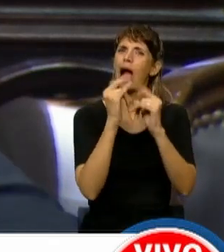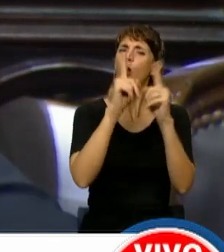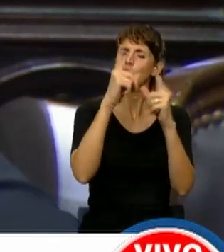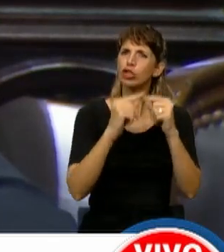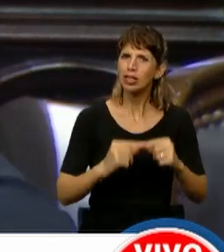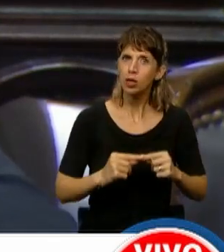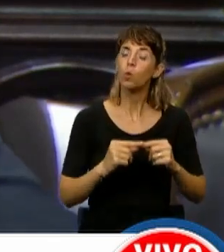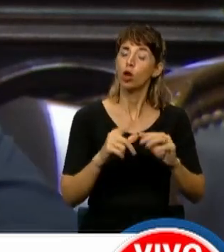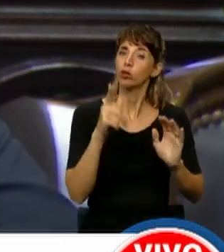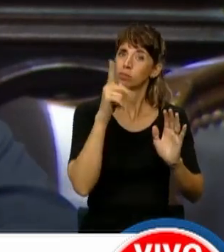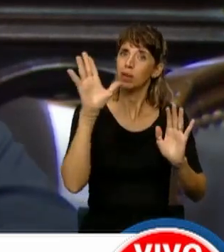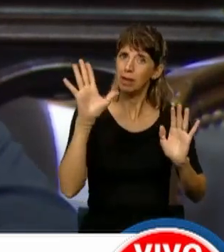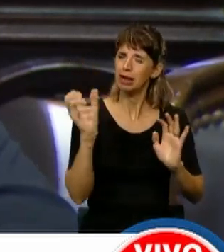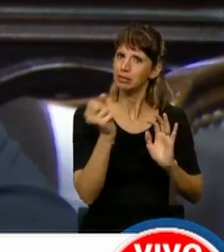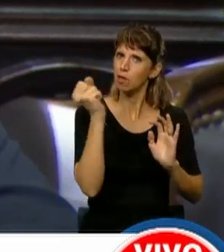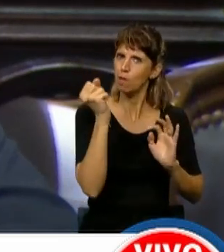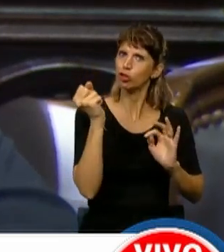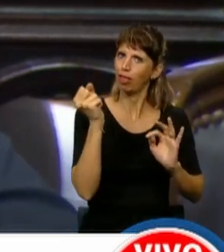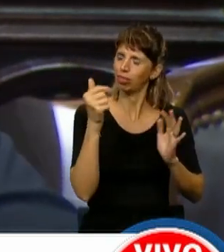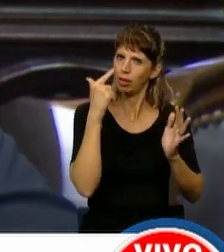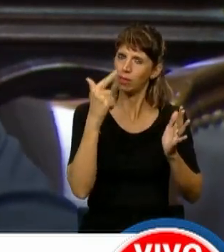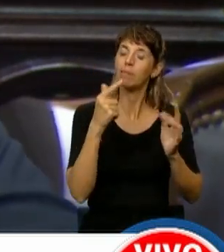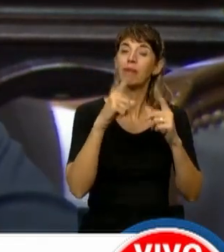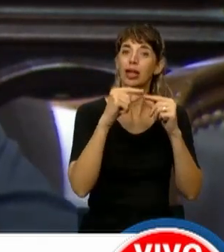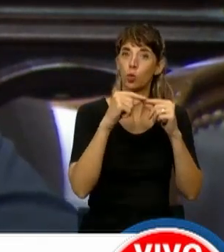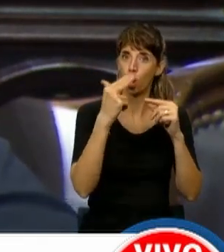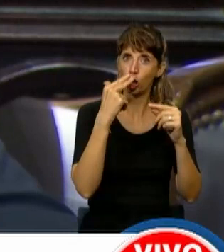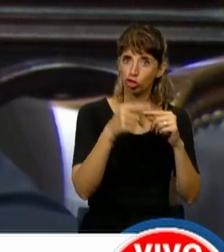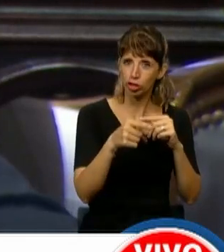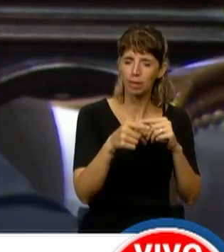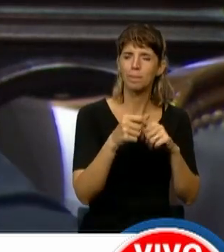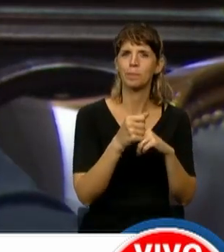me parece que es bueno que lo tengamos en cuenta. Artículo 11, se da